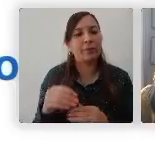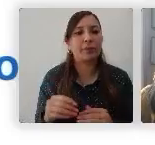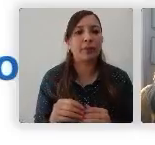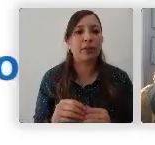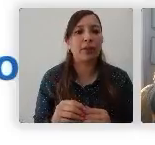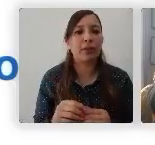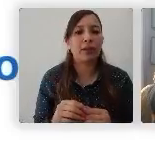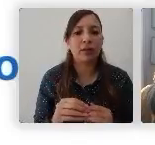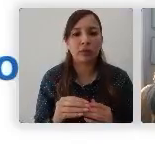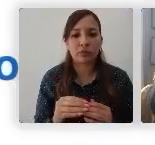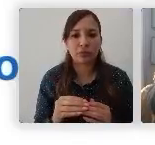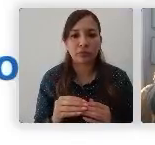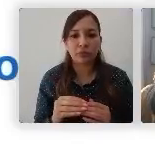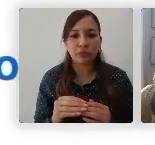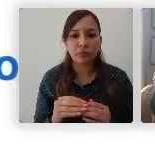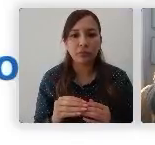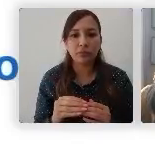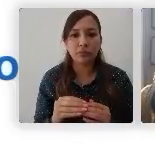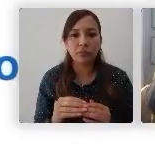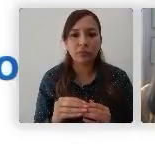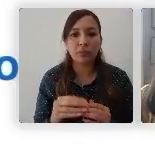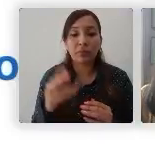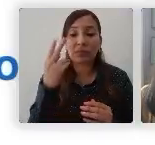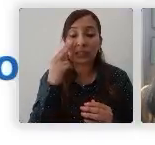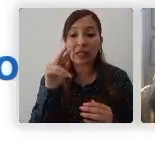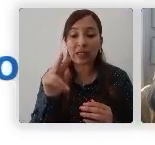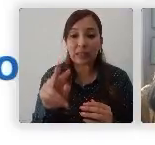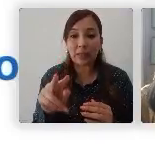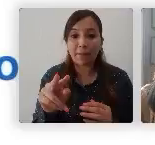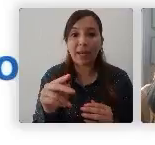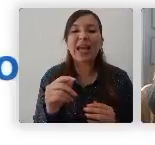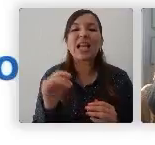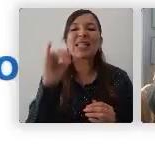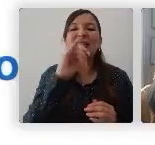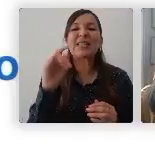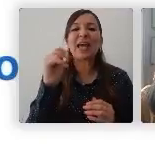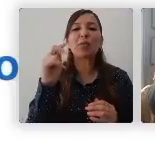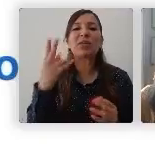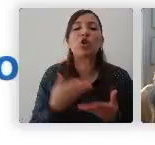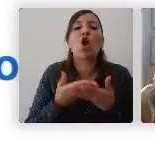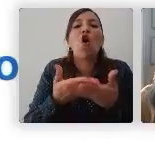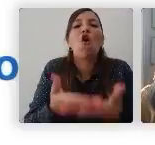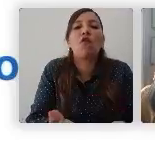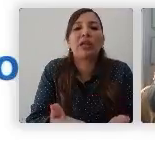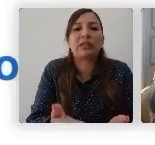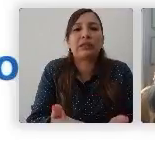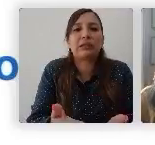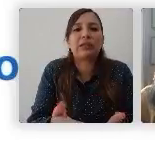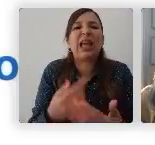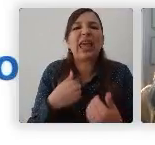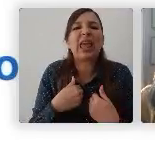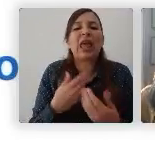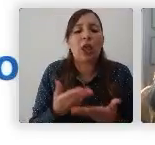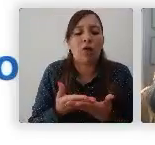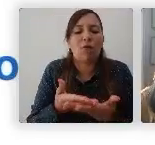priorización vamos a ver aquí a brindar el detalle de los servicios que ofrecemos y qué cosa no ofrecemos y con fotos